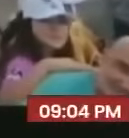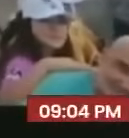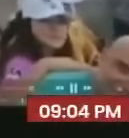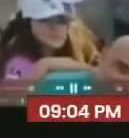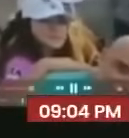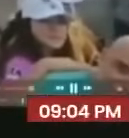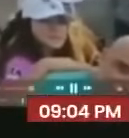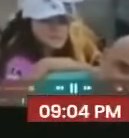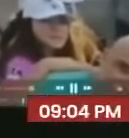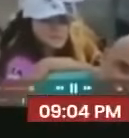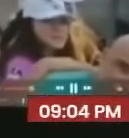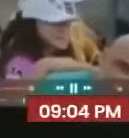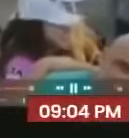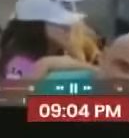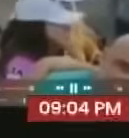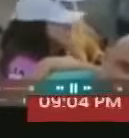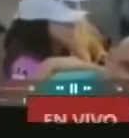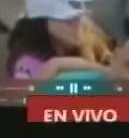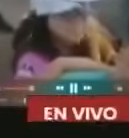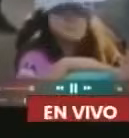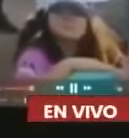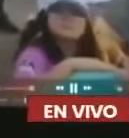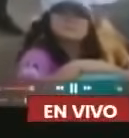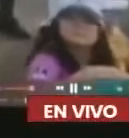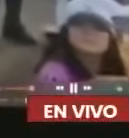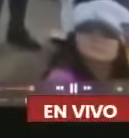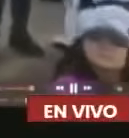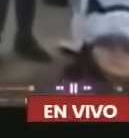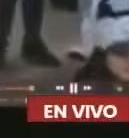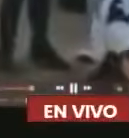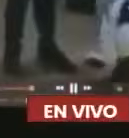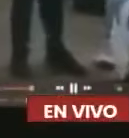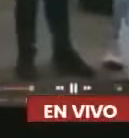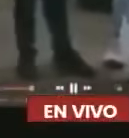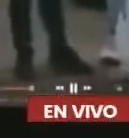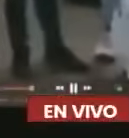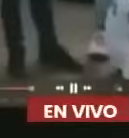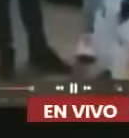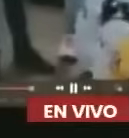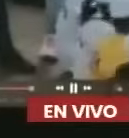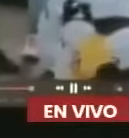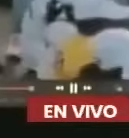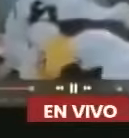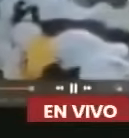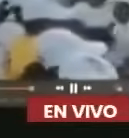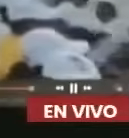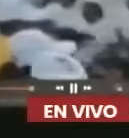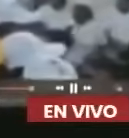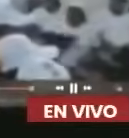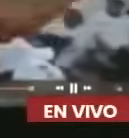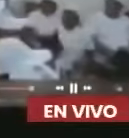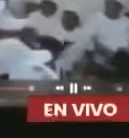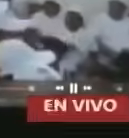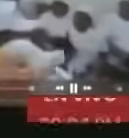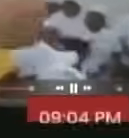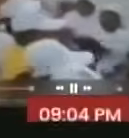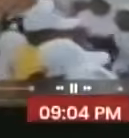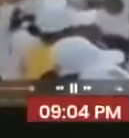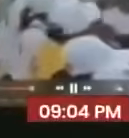de Guyanés que ha cometido actos ilegales dentro de nuestro territorio. Actos ilegales